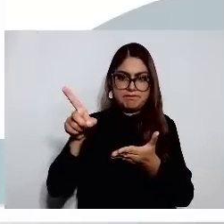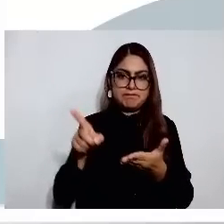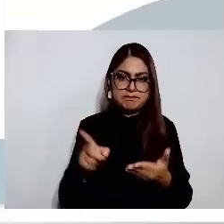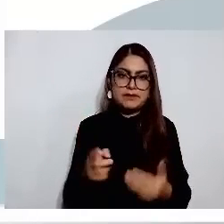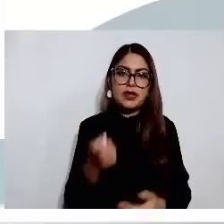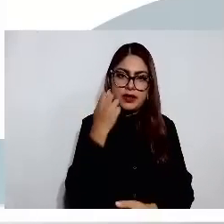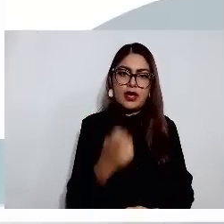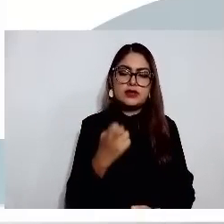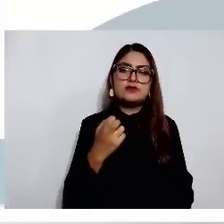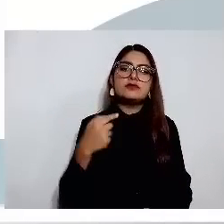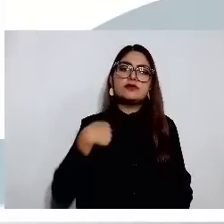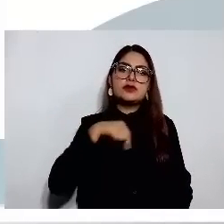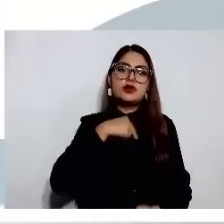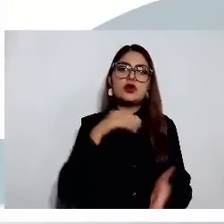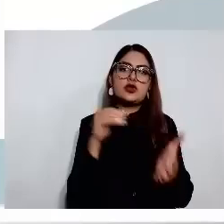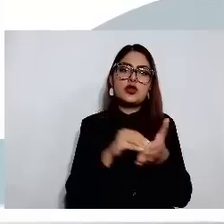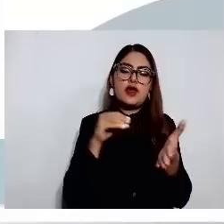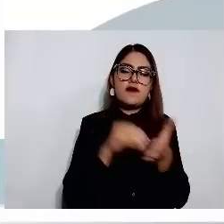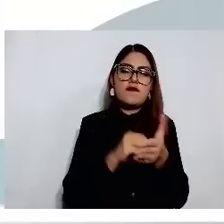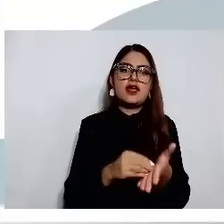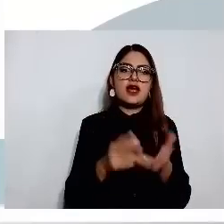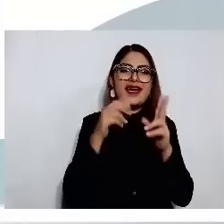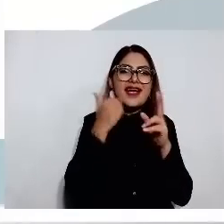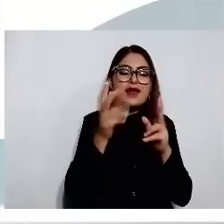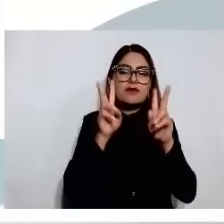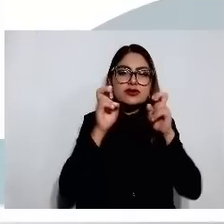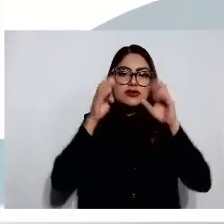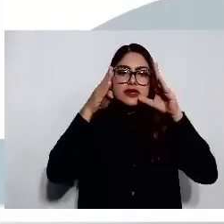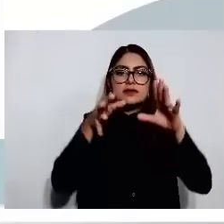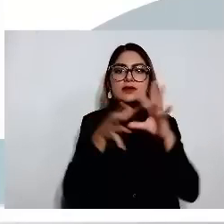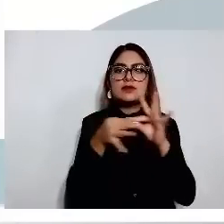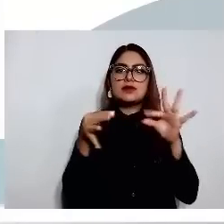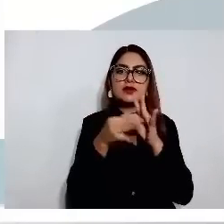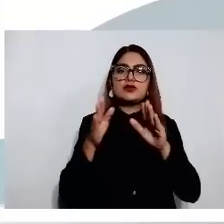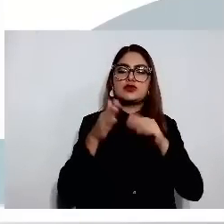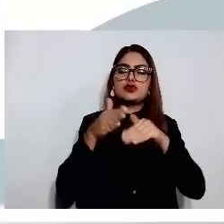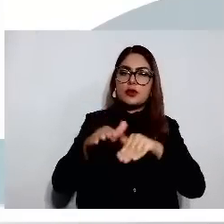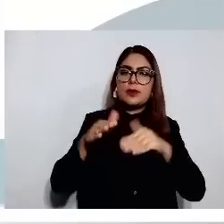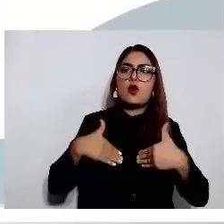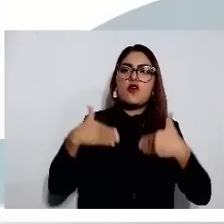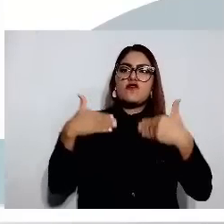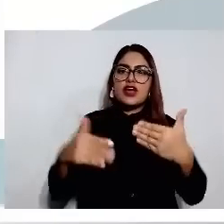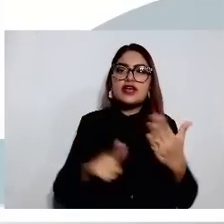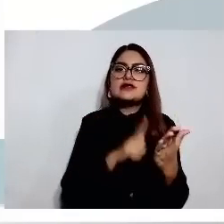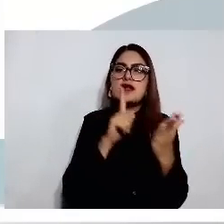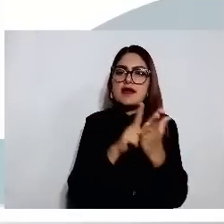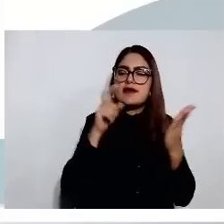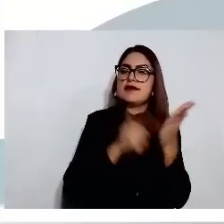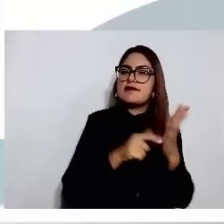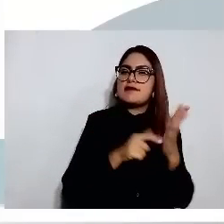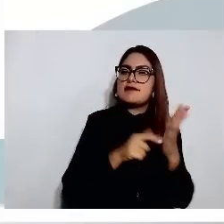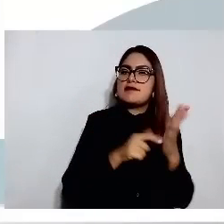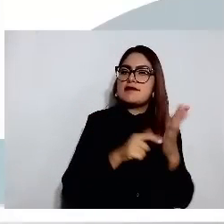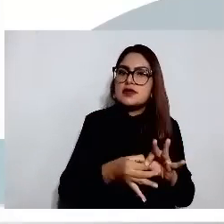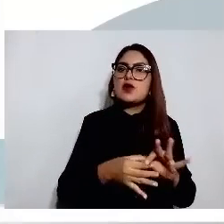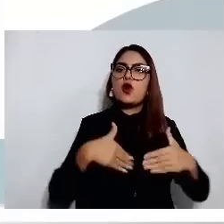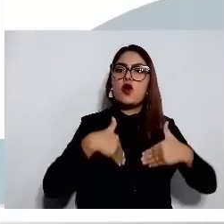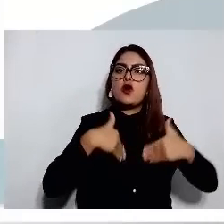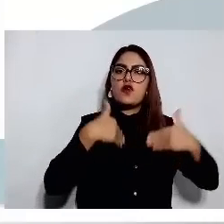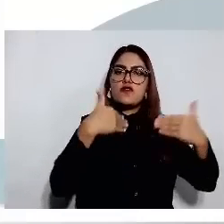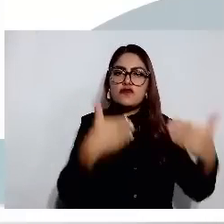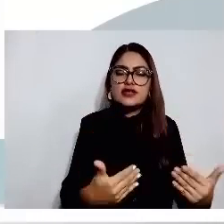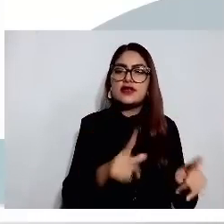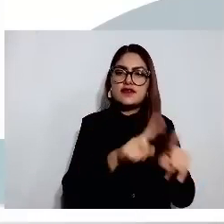de legitimidad, si queremos hablar de confianza, si queremos hablar de transformación y que desde otros poderes justamente no se ataque al